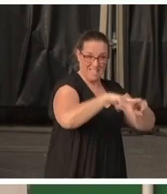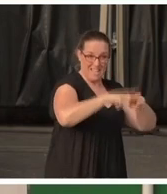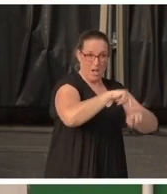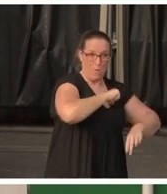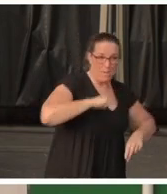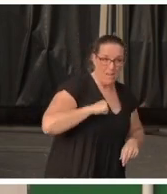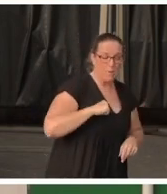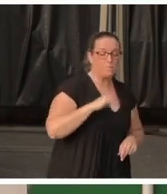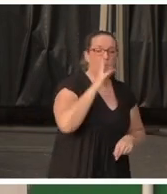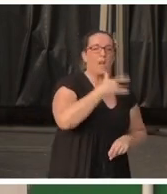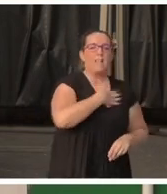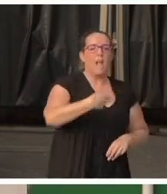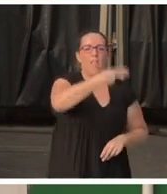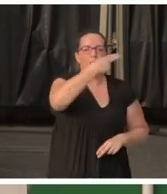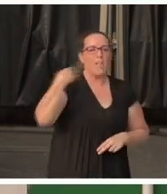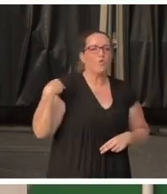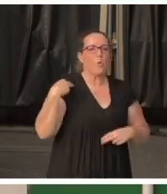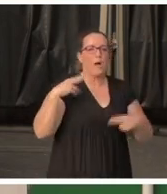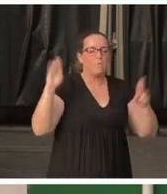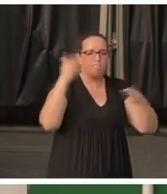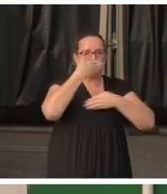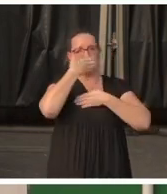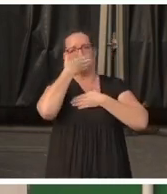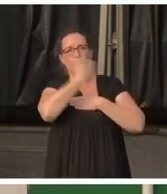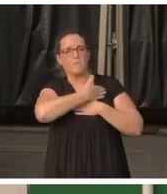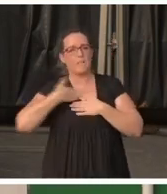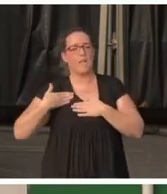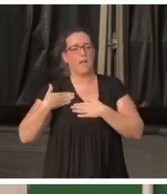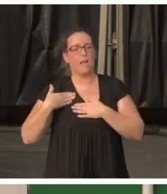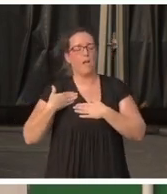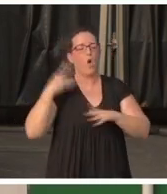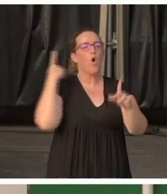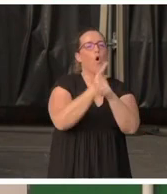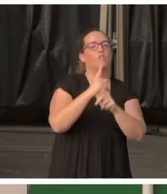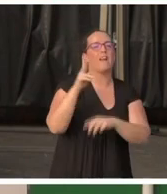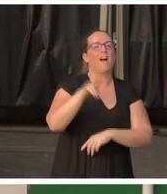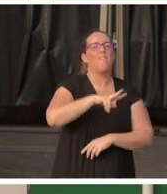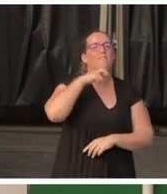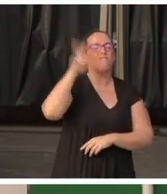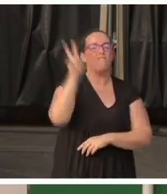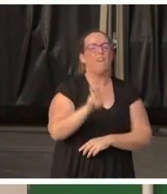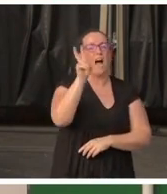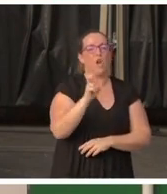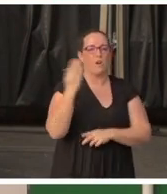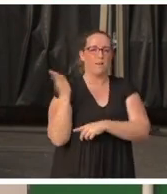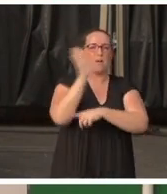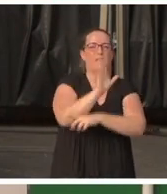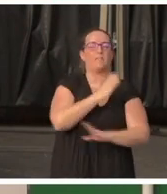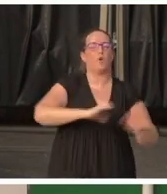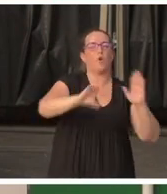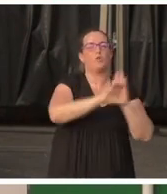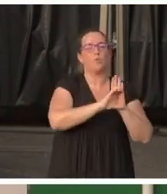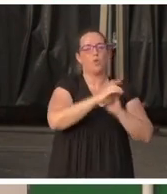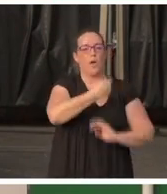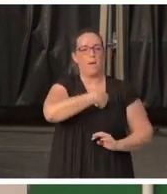esa censura que se inventa el Partido Popular en contra de los valores que representa nuestra Constitución, los